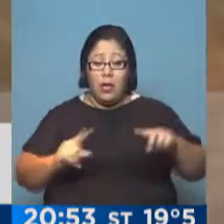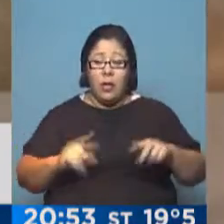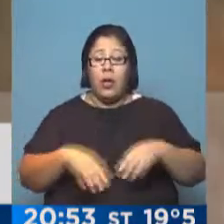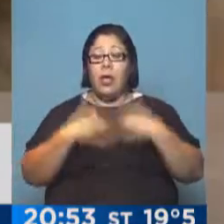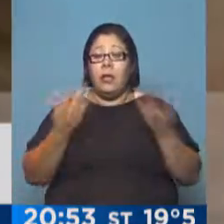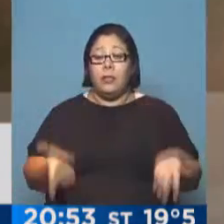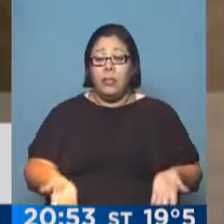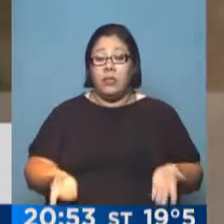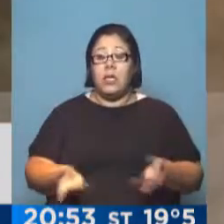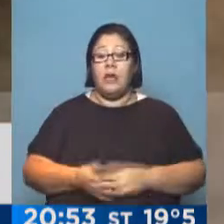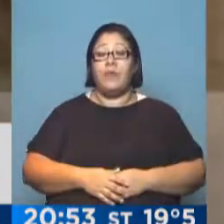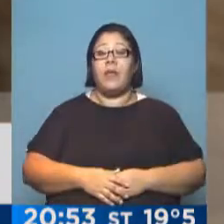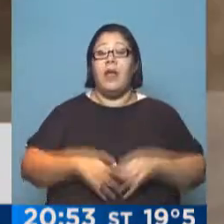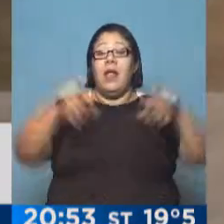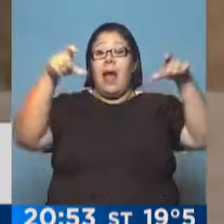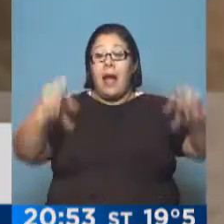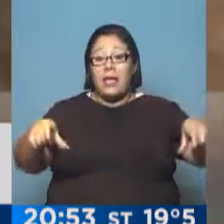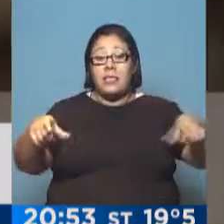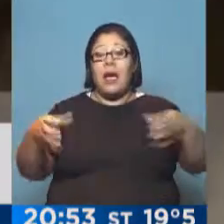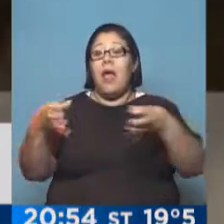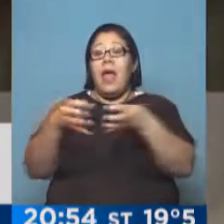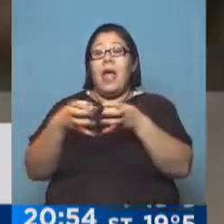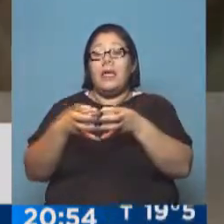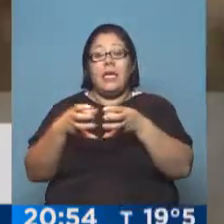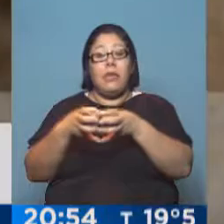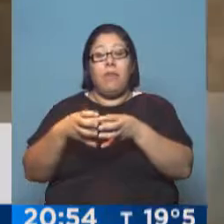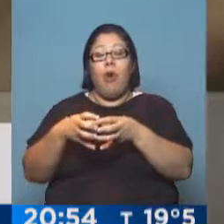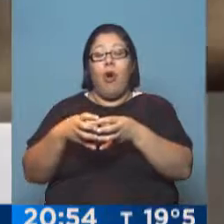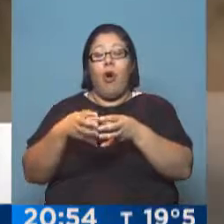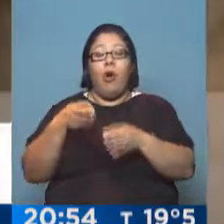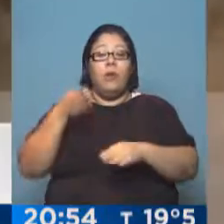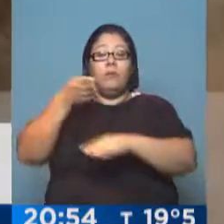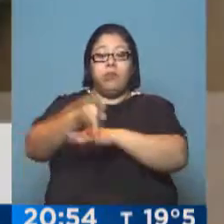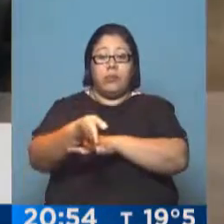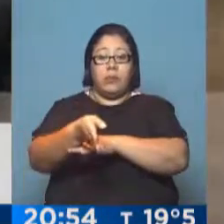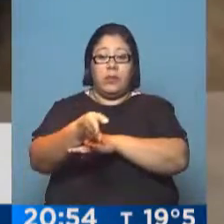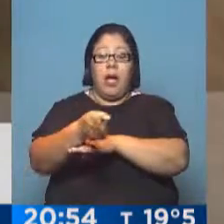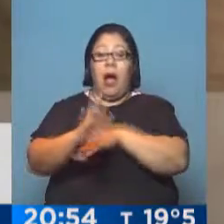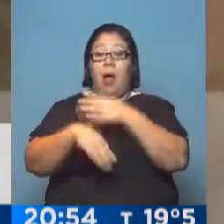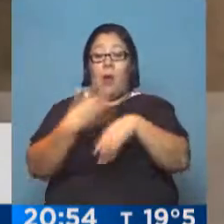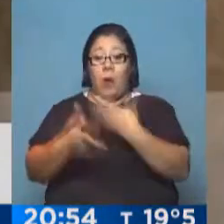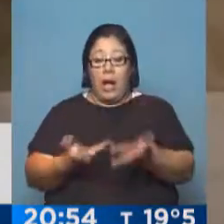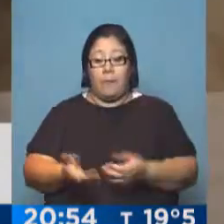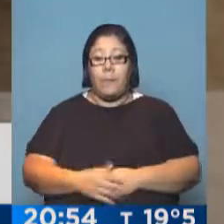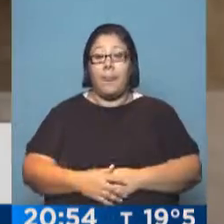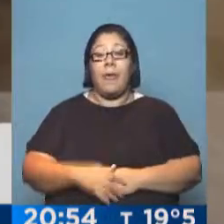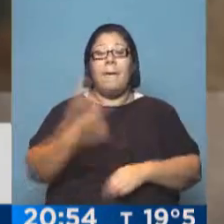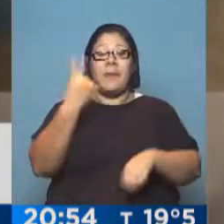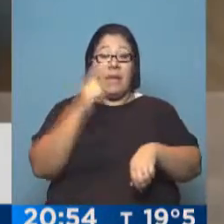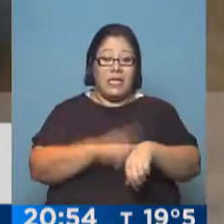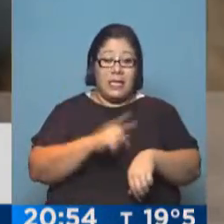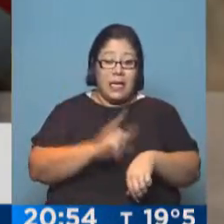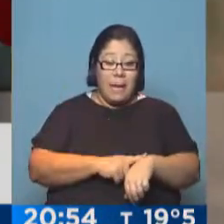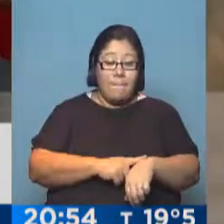Pero bueno, adentro de la cancha somos nosotros los que entramos y yo creo que en el primer tiempo tendríamos